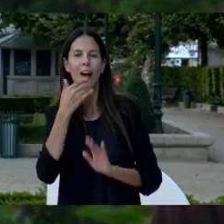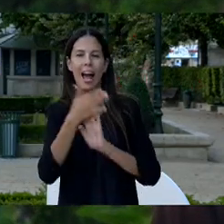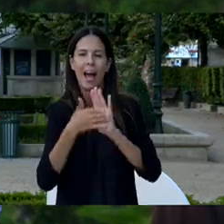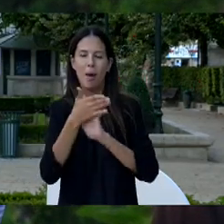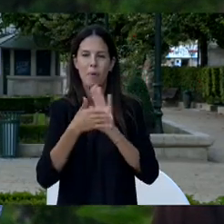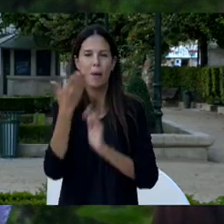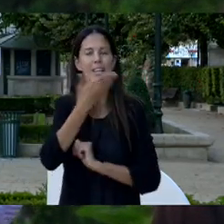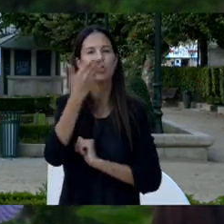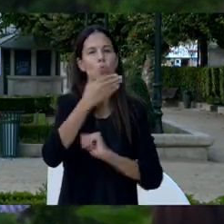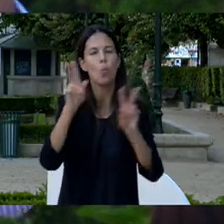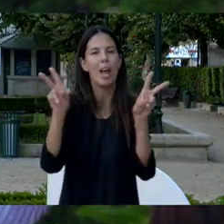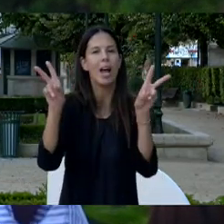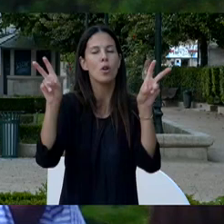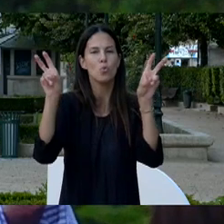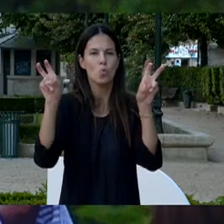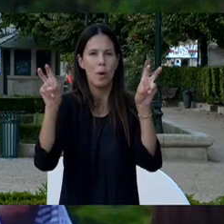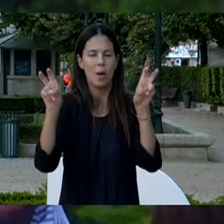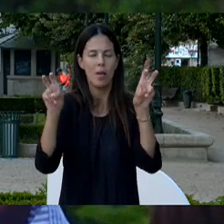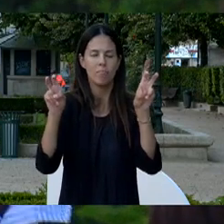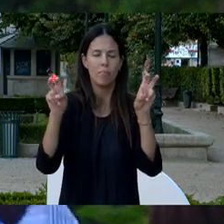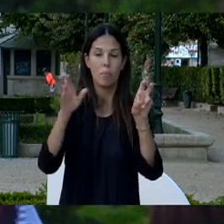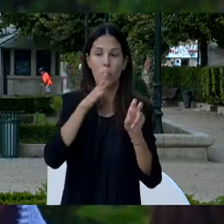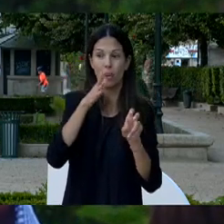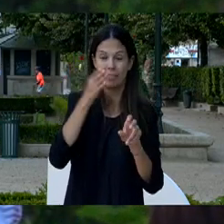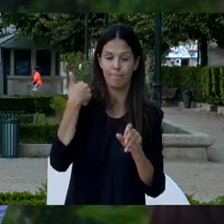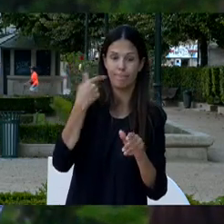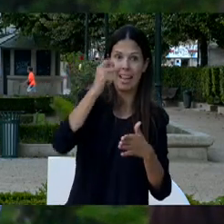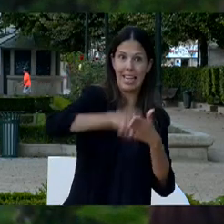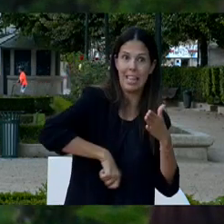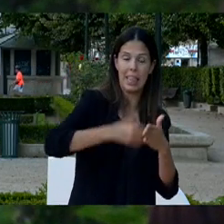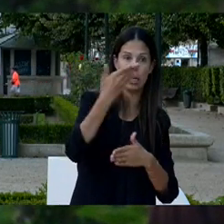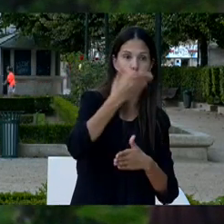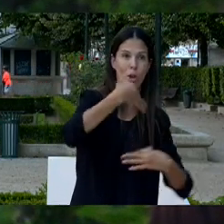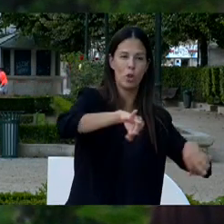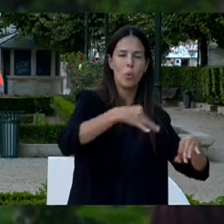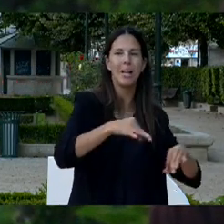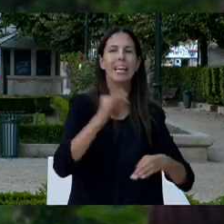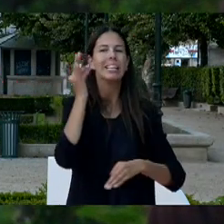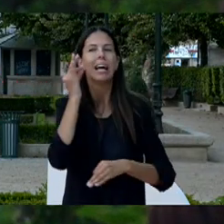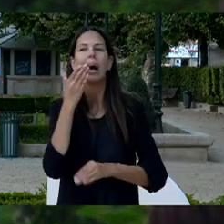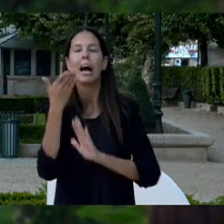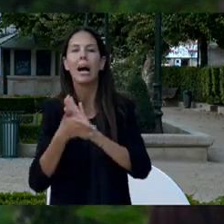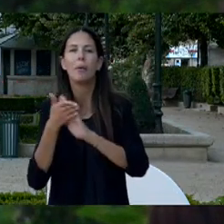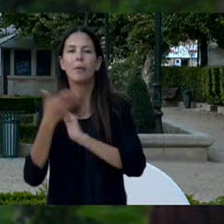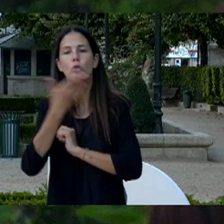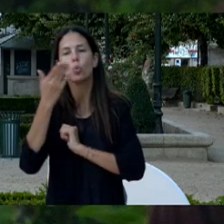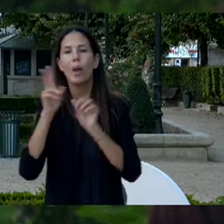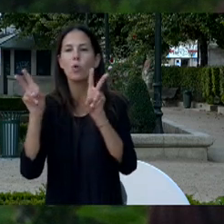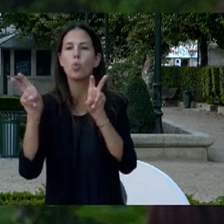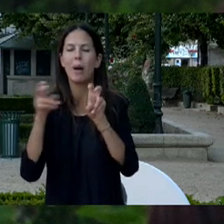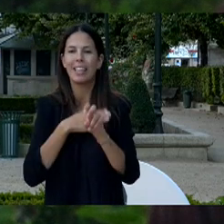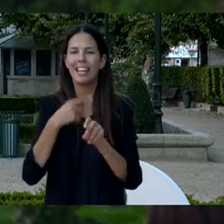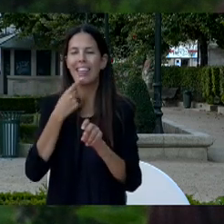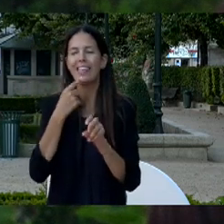de la escuela nueva. Frente a la rigidez que había en la normal, él nos hablaba de la escuela nueva, es decir, de la escuela nueva